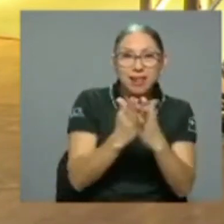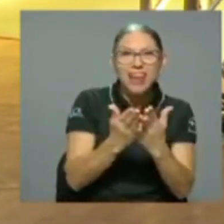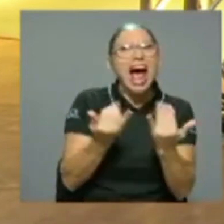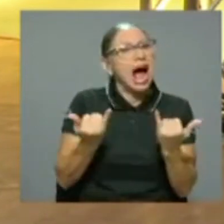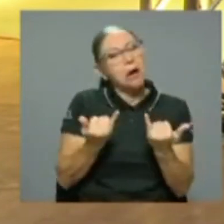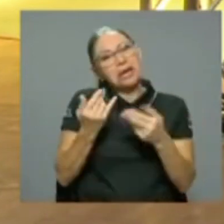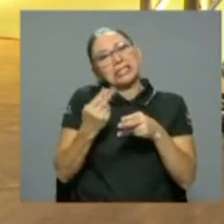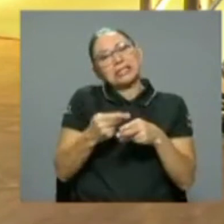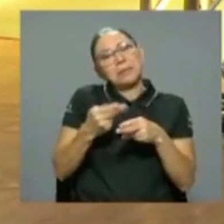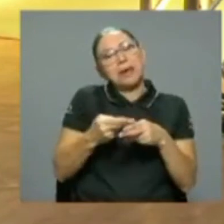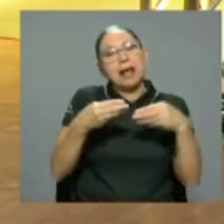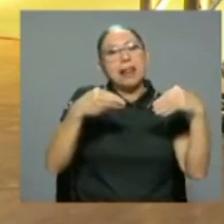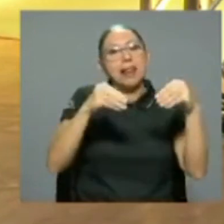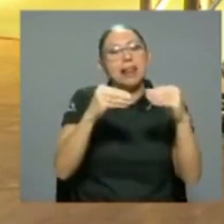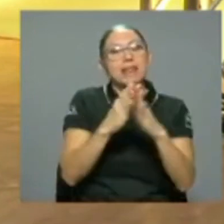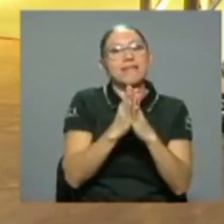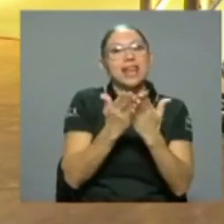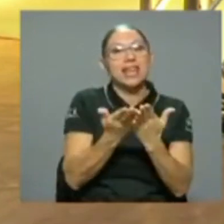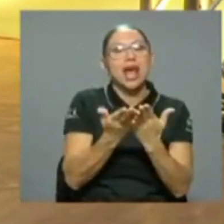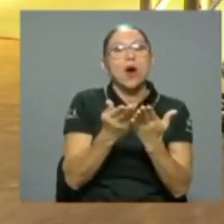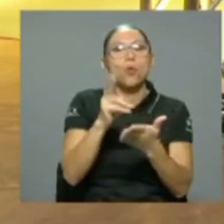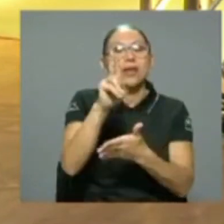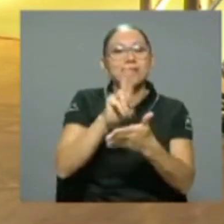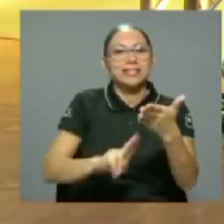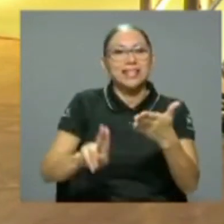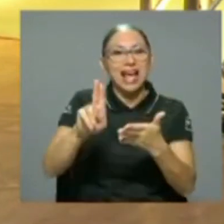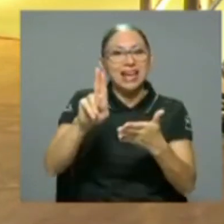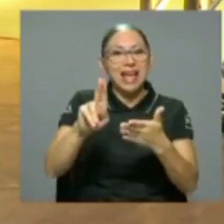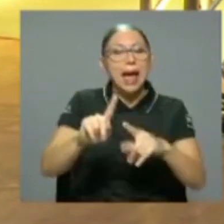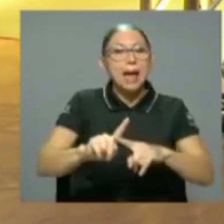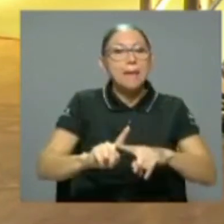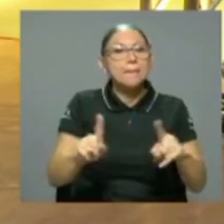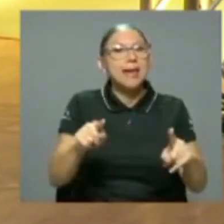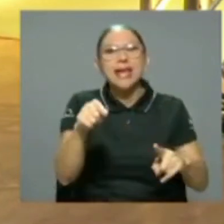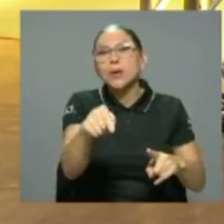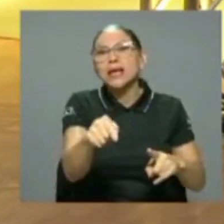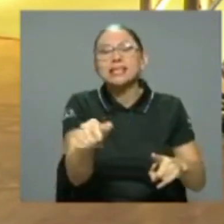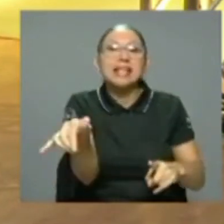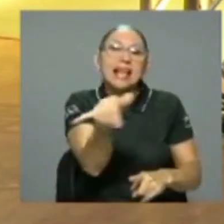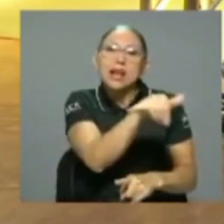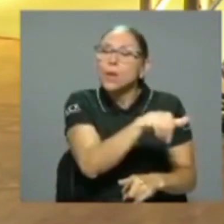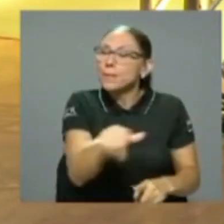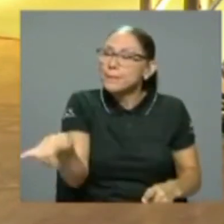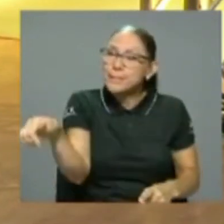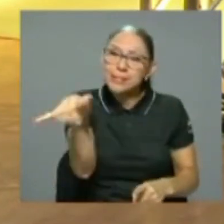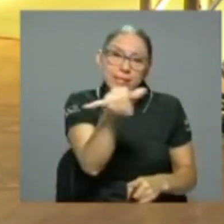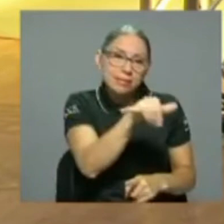Librería Universitaria, si no me equivoco, pero es básicamente el mismo concepto.